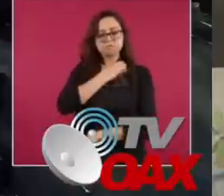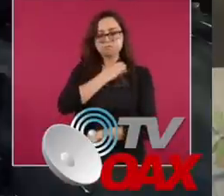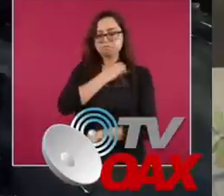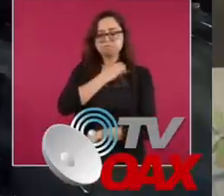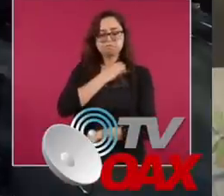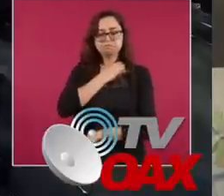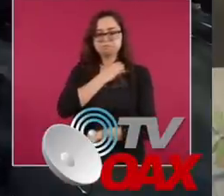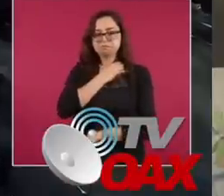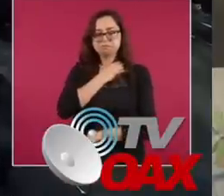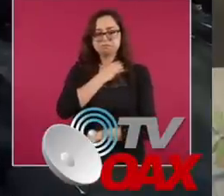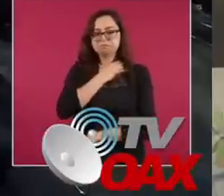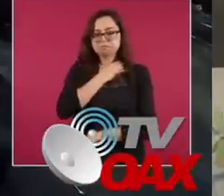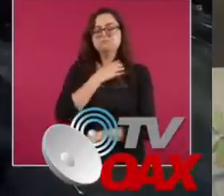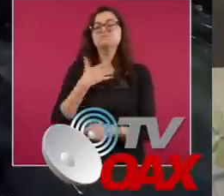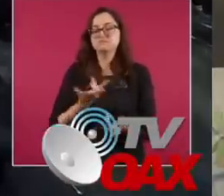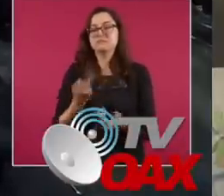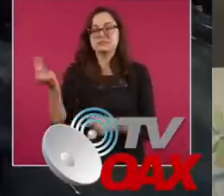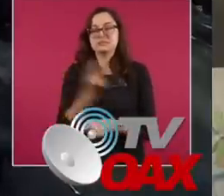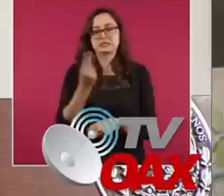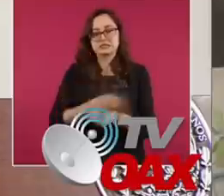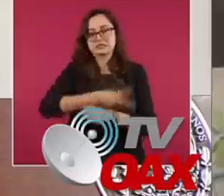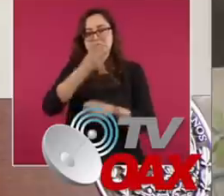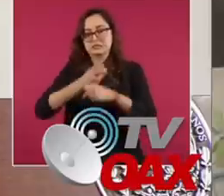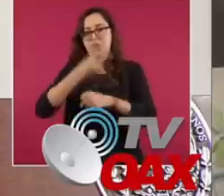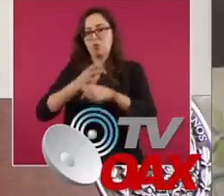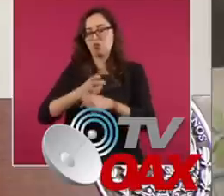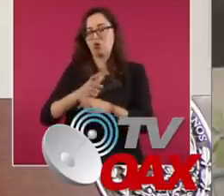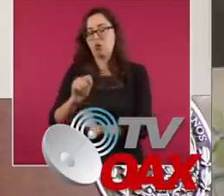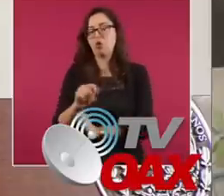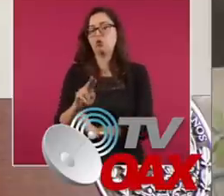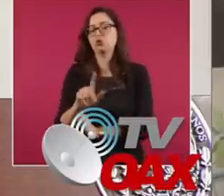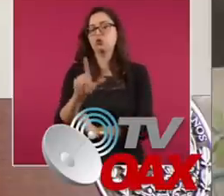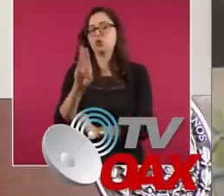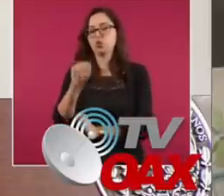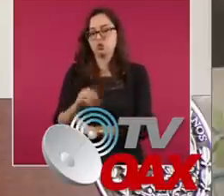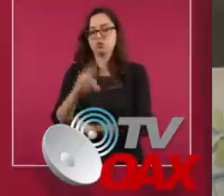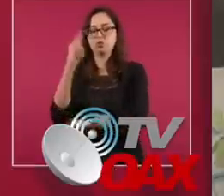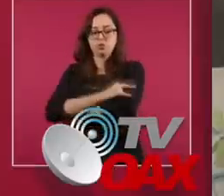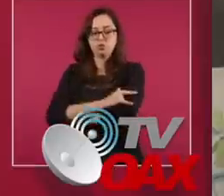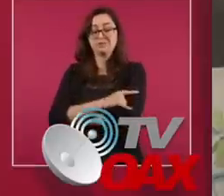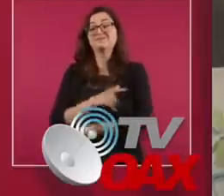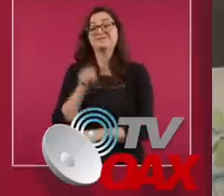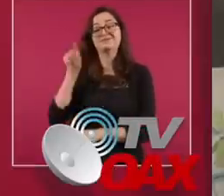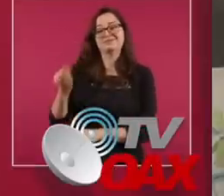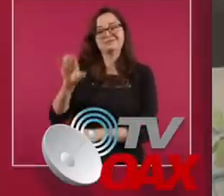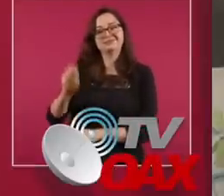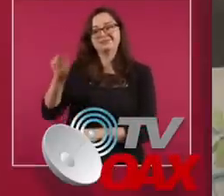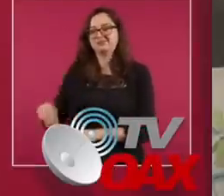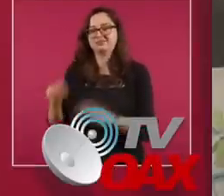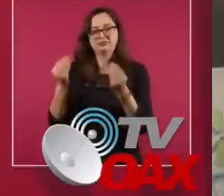Ajá. Entonces, está muy saturado, es el aeropuerto turístico pues más importante